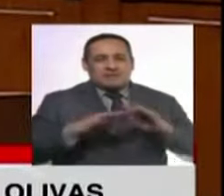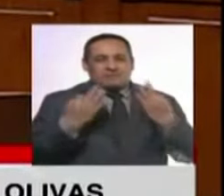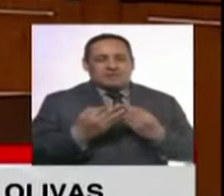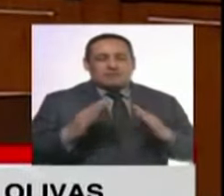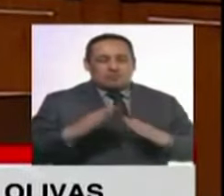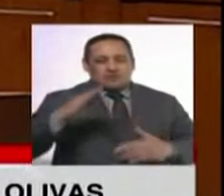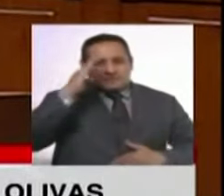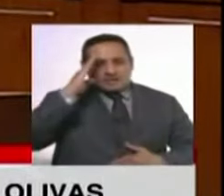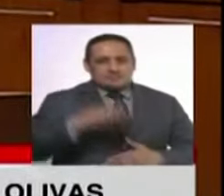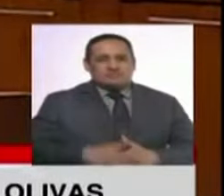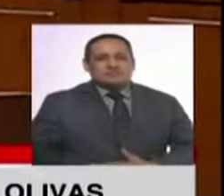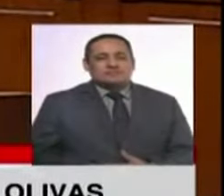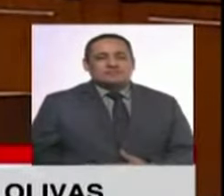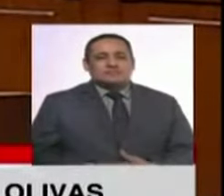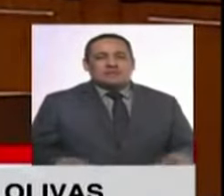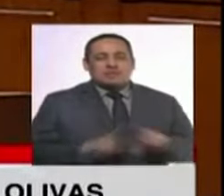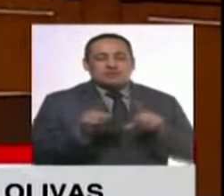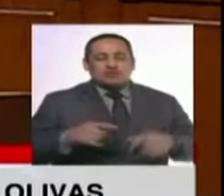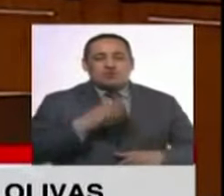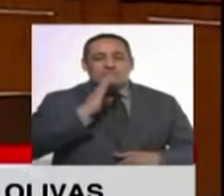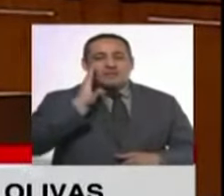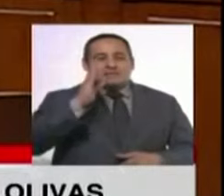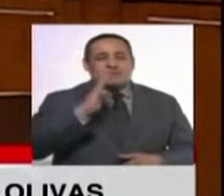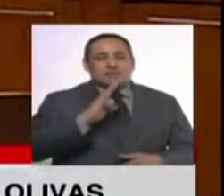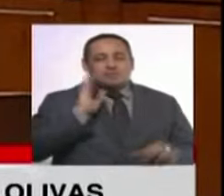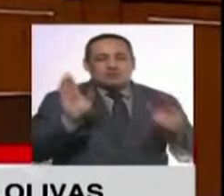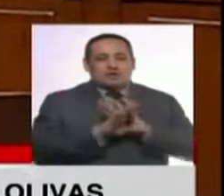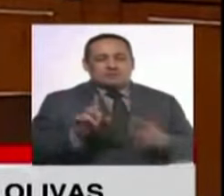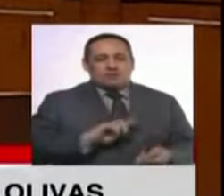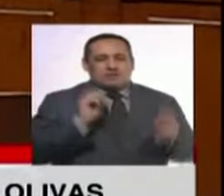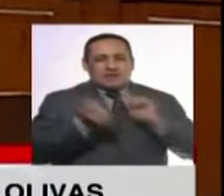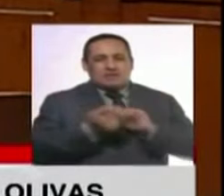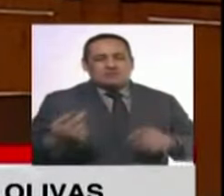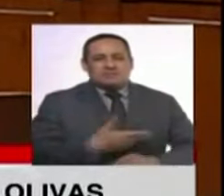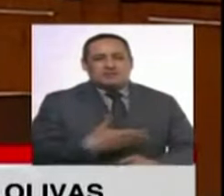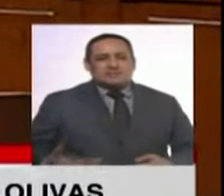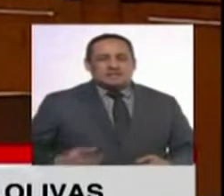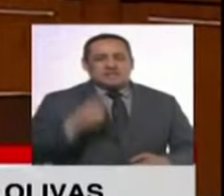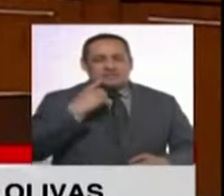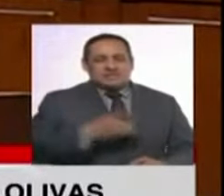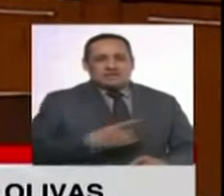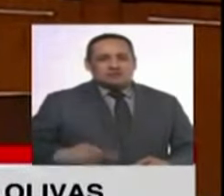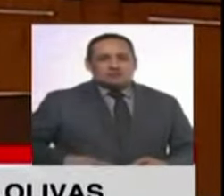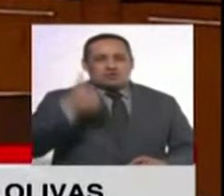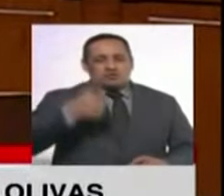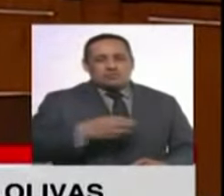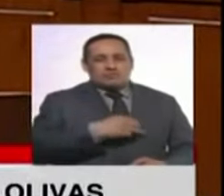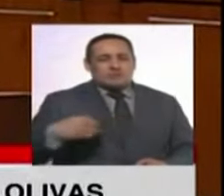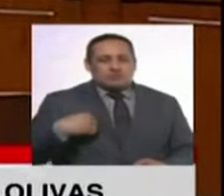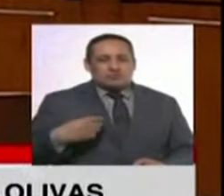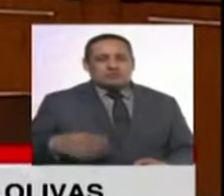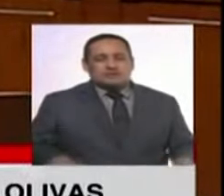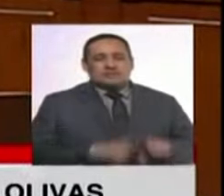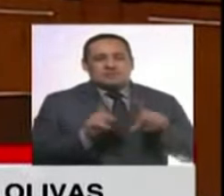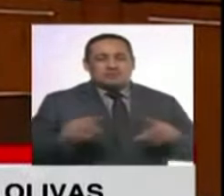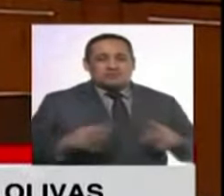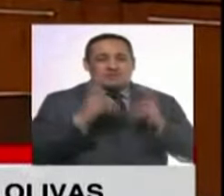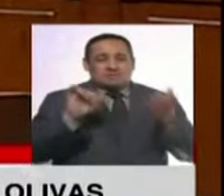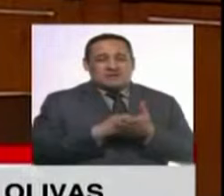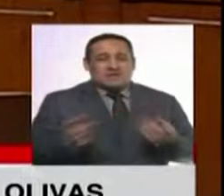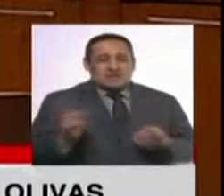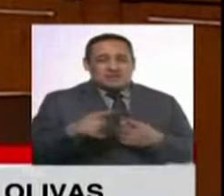policial ellos dispuse el cambio del presidente directorio y un miembro de local una situación